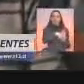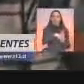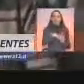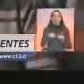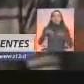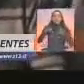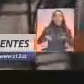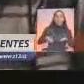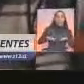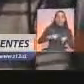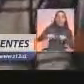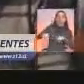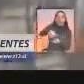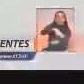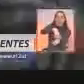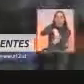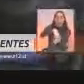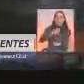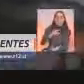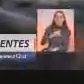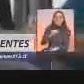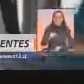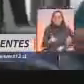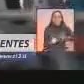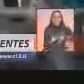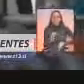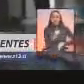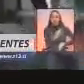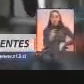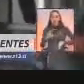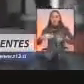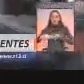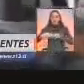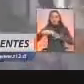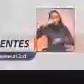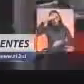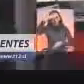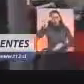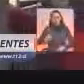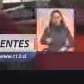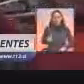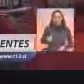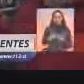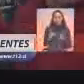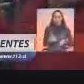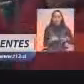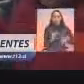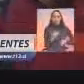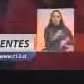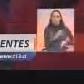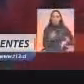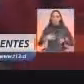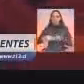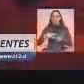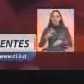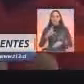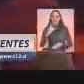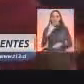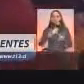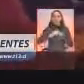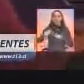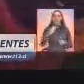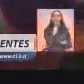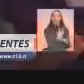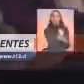Parada 2 Plaza Ercilla, Avenida Tupper con Ejército Libertador, Avenida Tupper con Acceso Biel, a 4